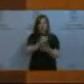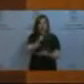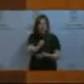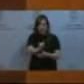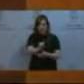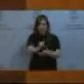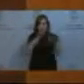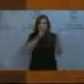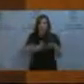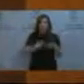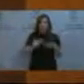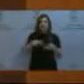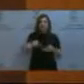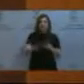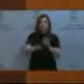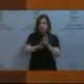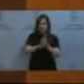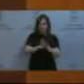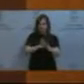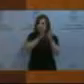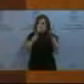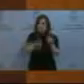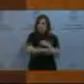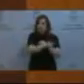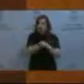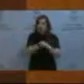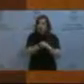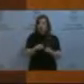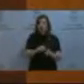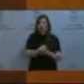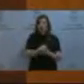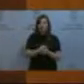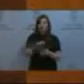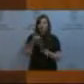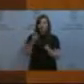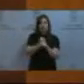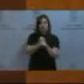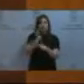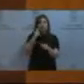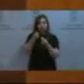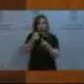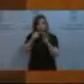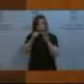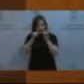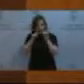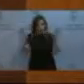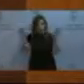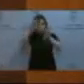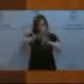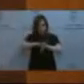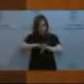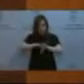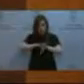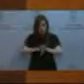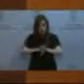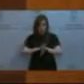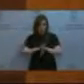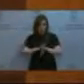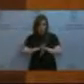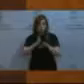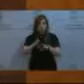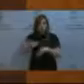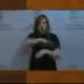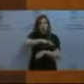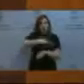seguido llevando, o no, se han seguido llevando a cabo trabajos de control de jabalí nocturno por la noche en zonas